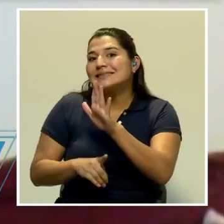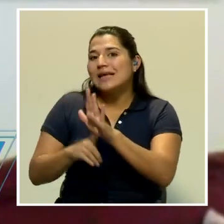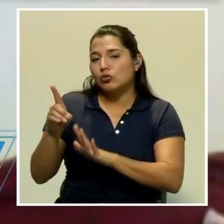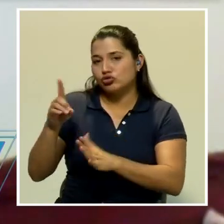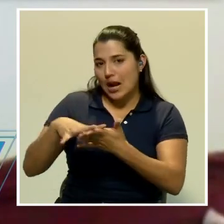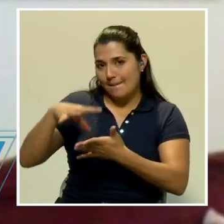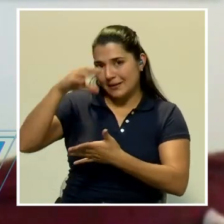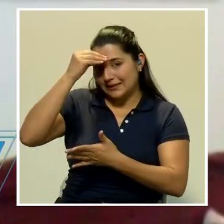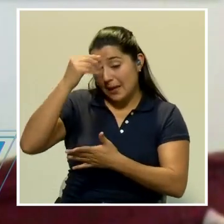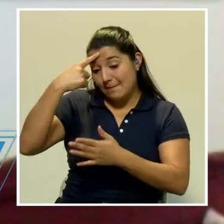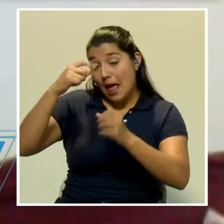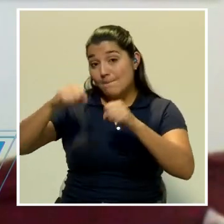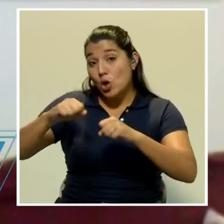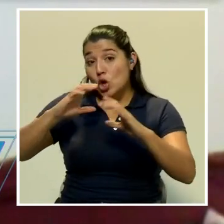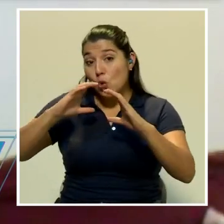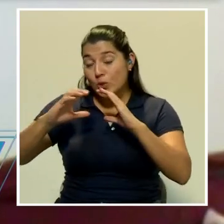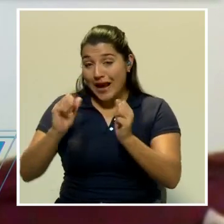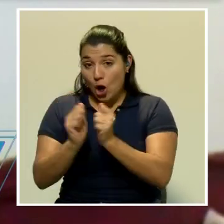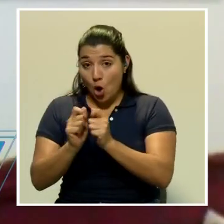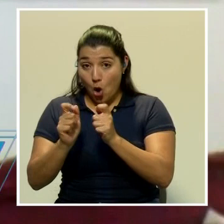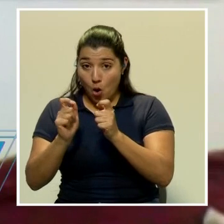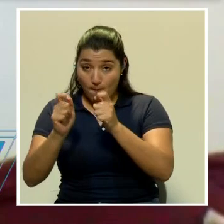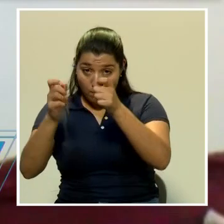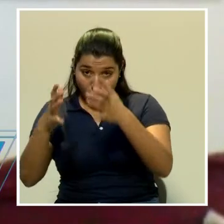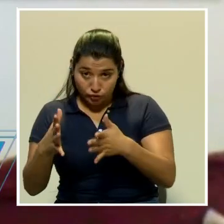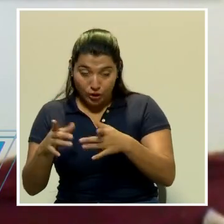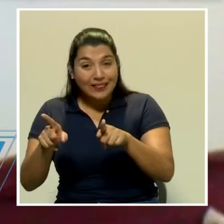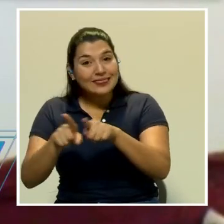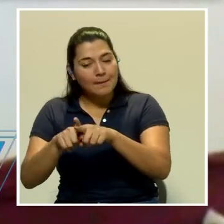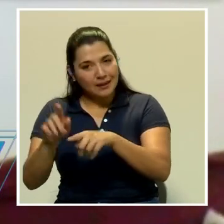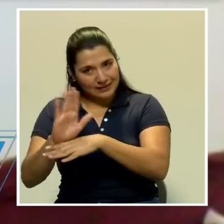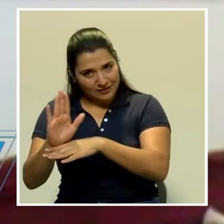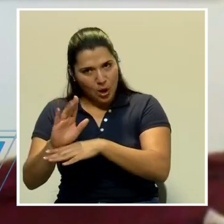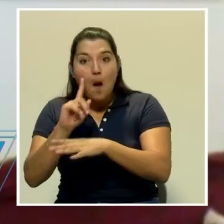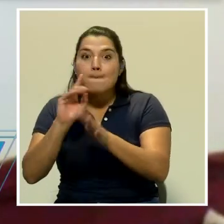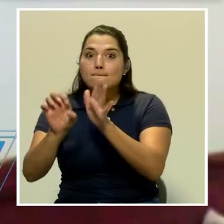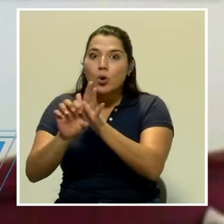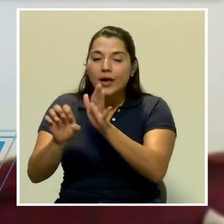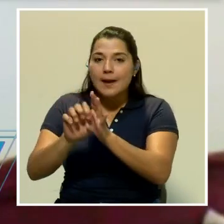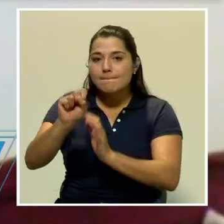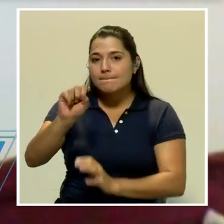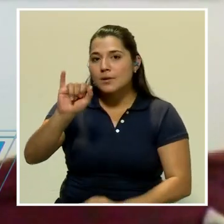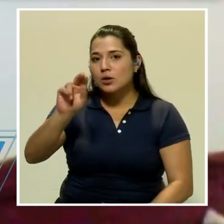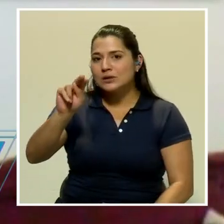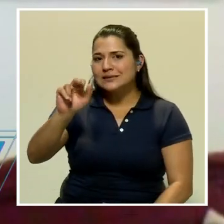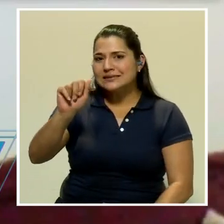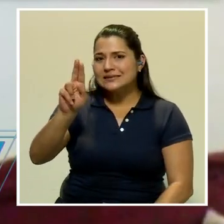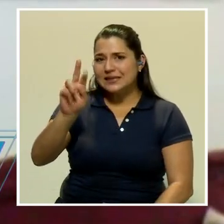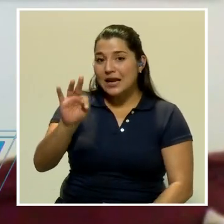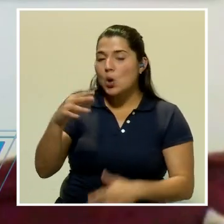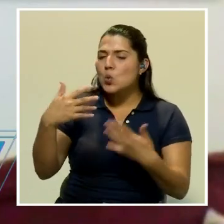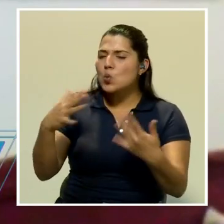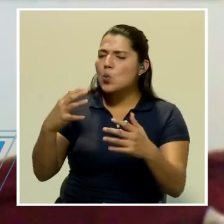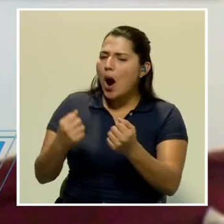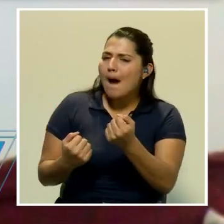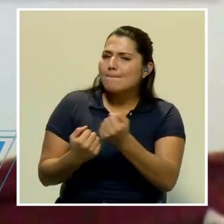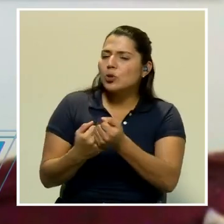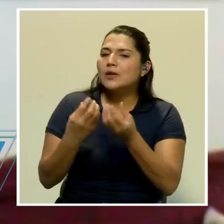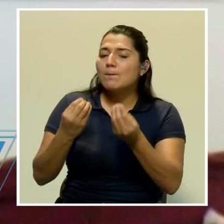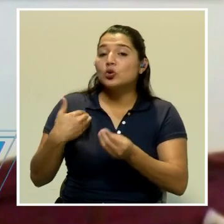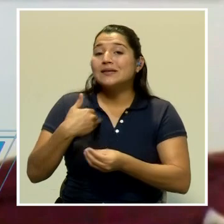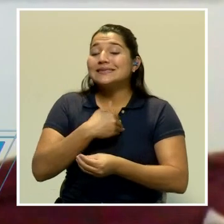didácticos para comunicarse con los docentes. También la televisión, por ejemplo, el CINAR ha sido un gran aliado del Ministerio de Educación Pública. Tenemos